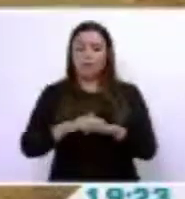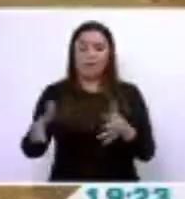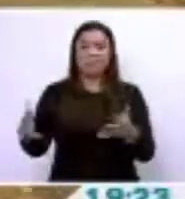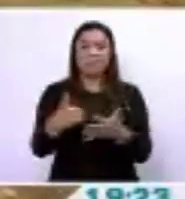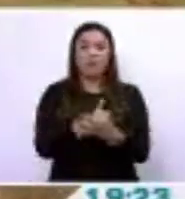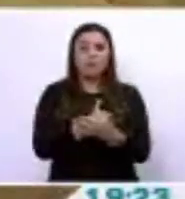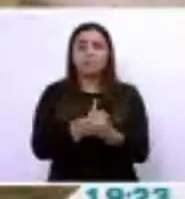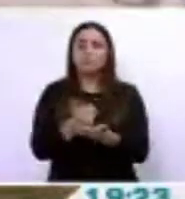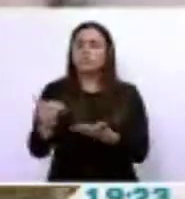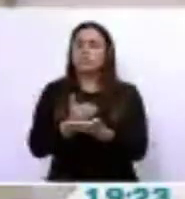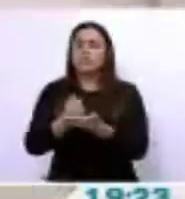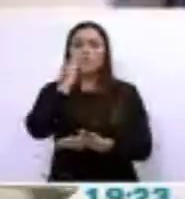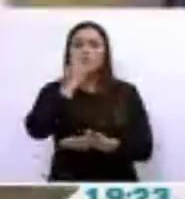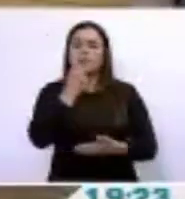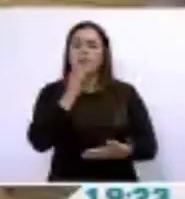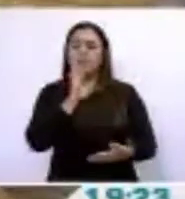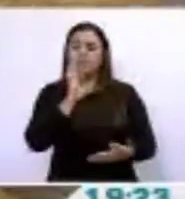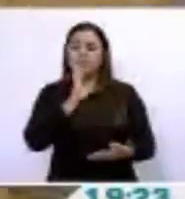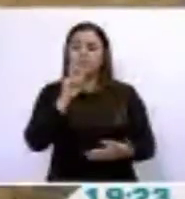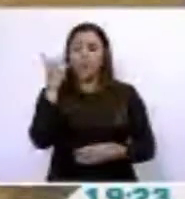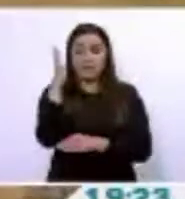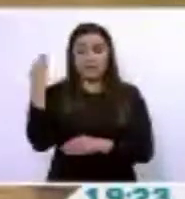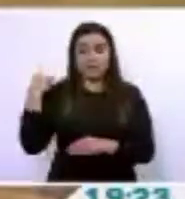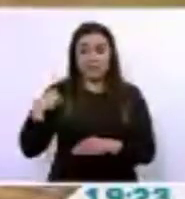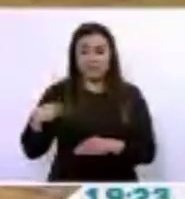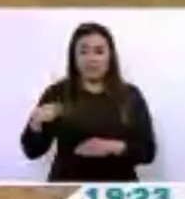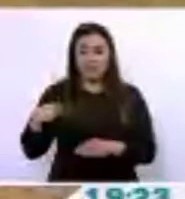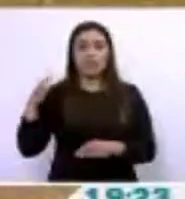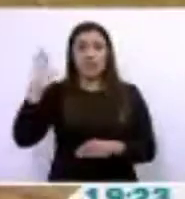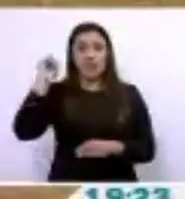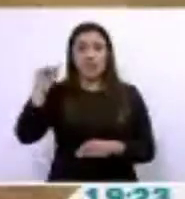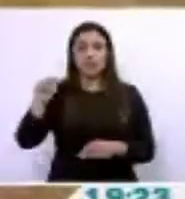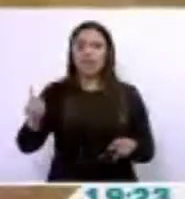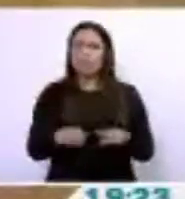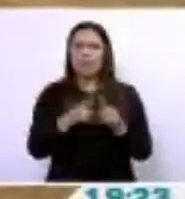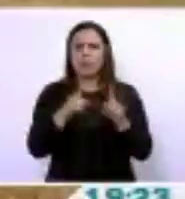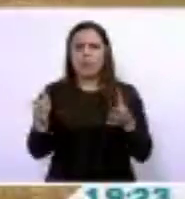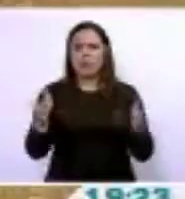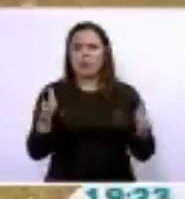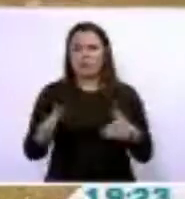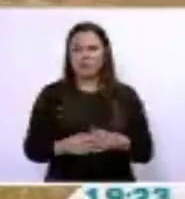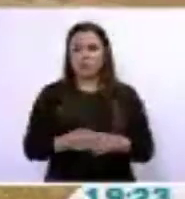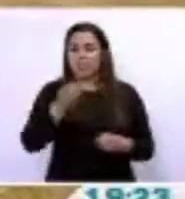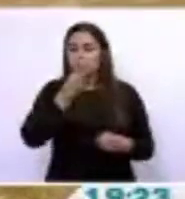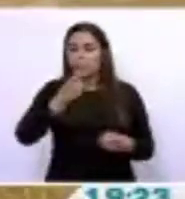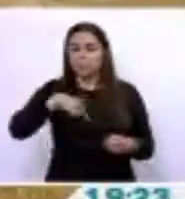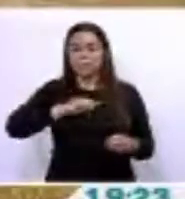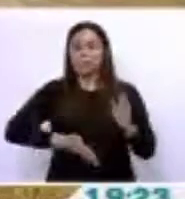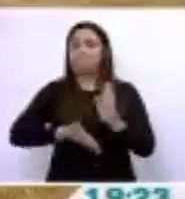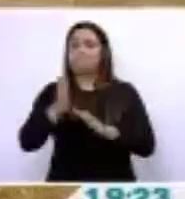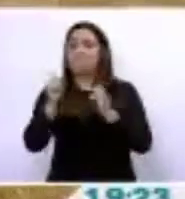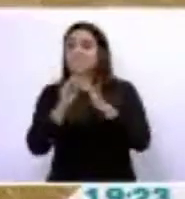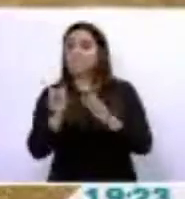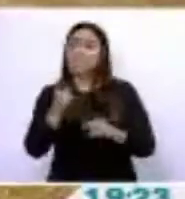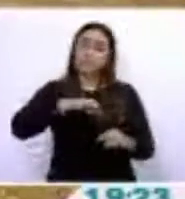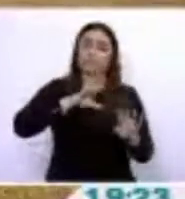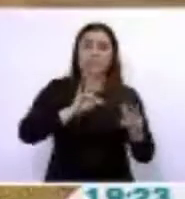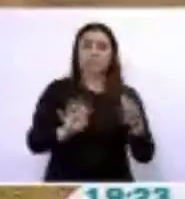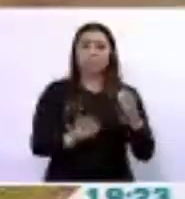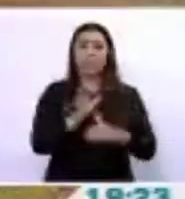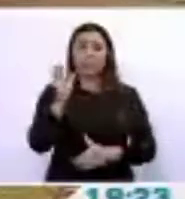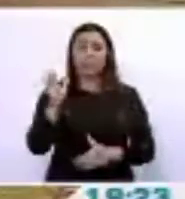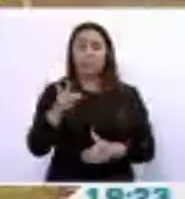recoger esta fruta porque, como decíamos, estos árboles, este campo, no entiende de cuarentena. Y bueno, nosotros no podemos salir de casa. Bueno, nosotros sí, somos afortunados, podemos salir de